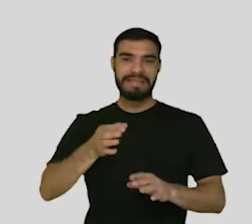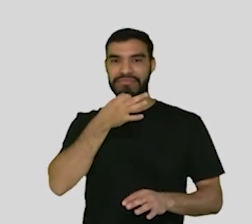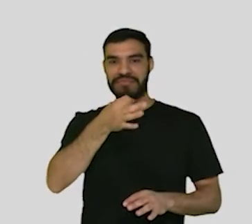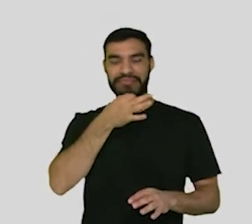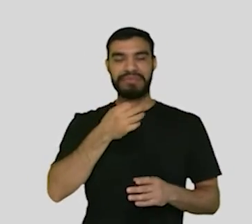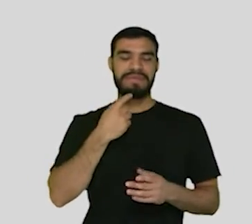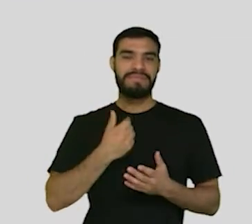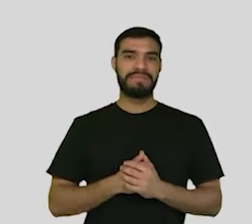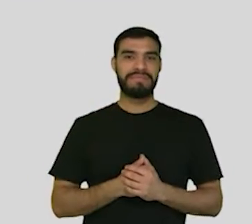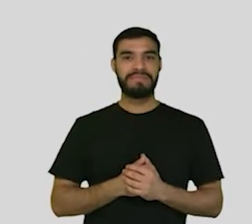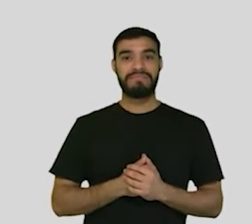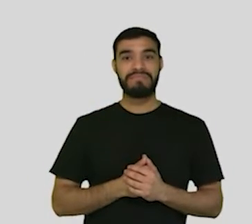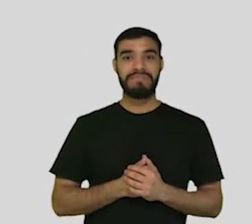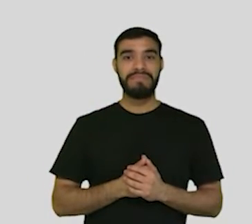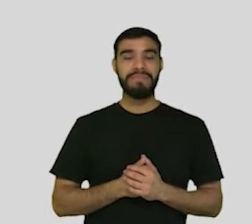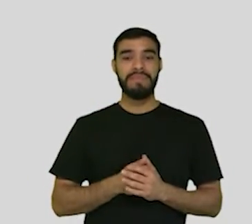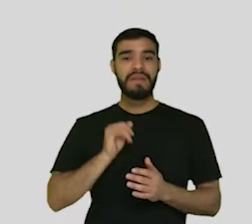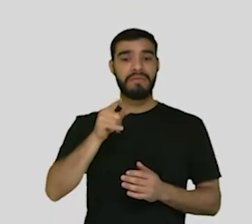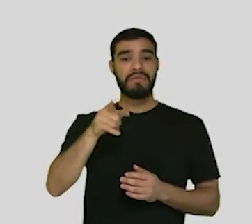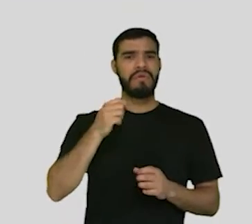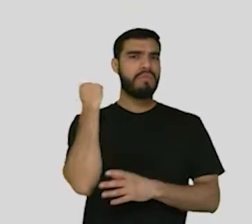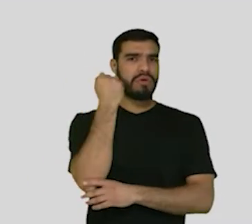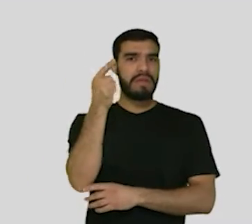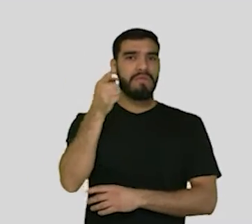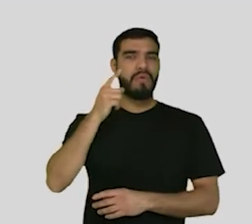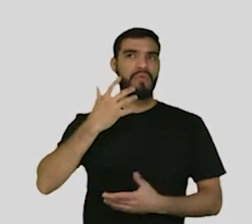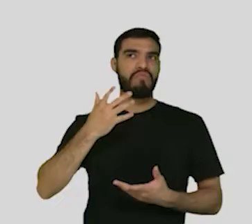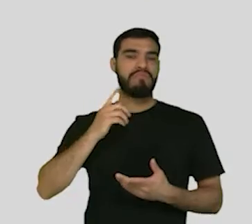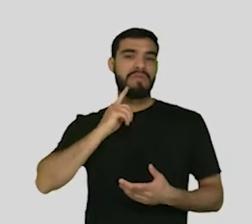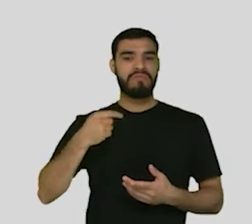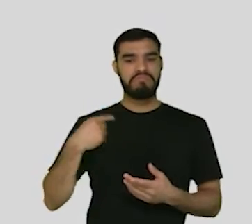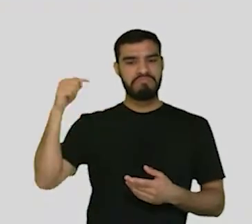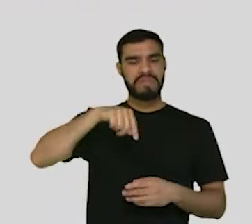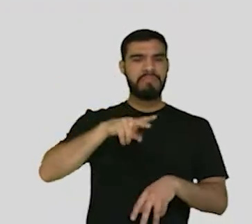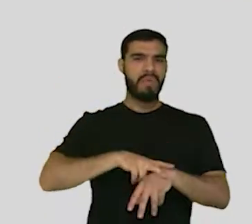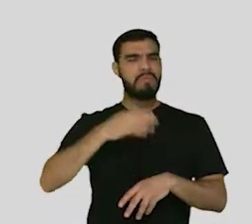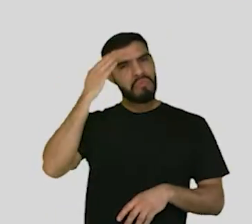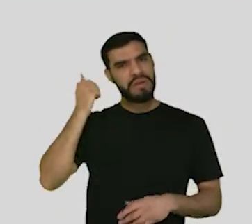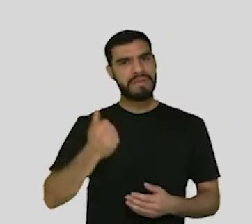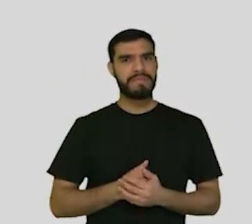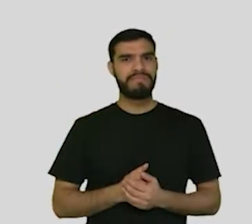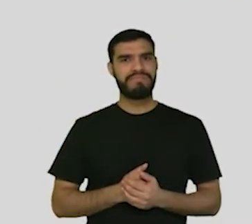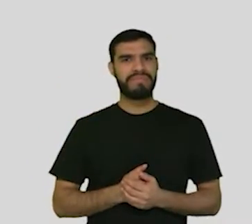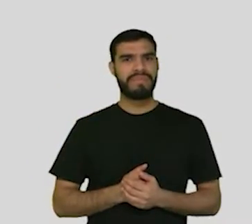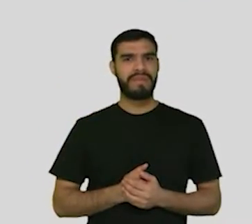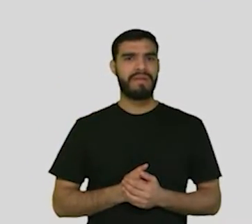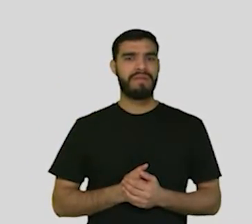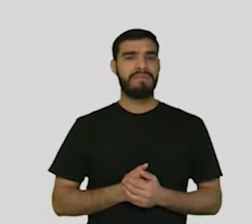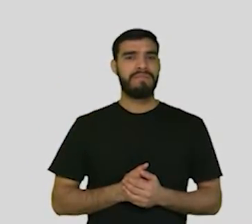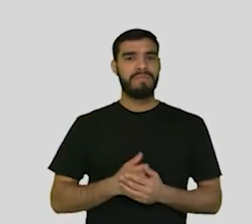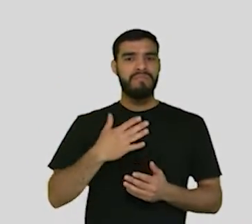Se vieron una hiponada, pe de yehewi, ere poravo, paraguayaja, ceja. Añete